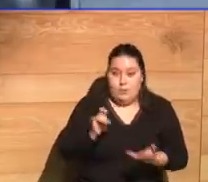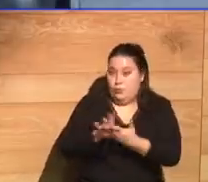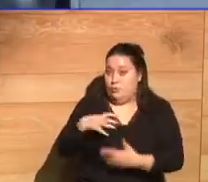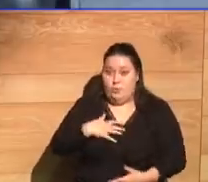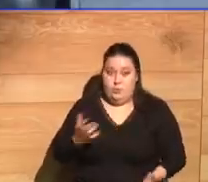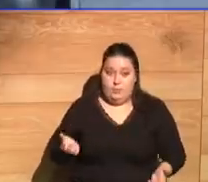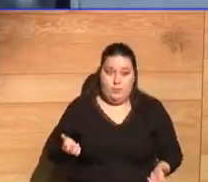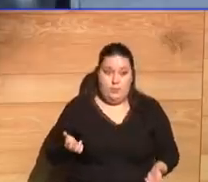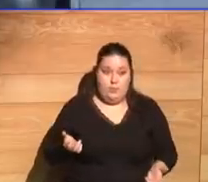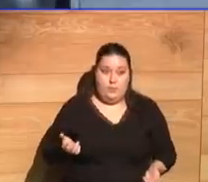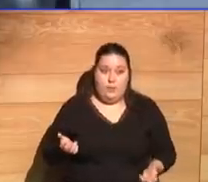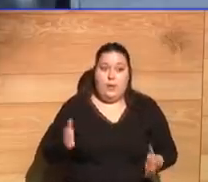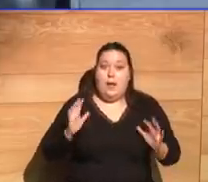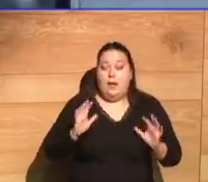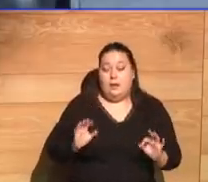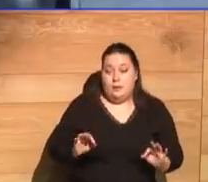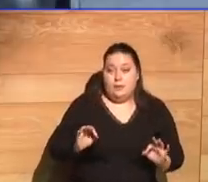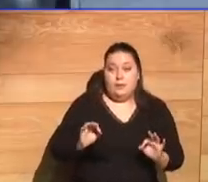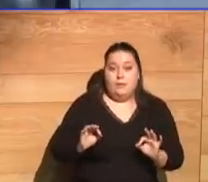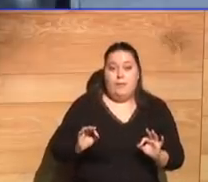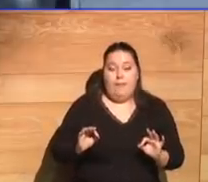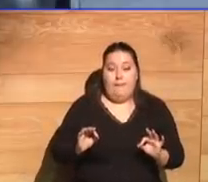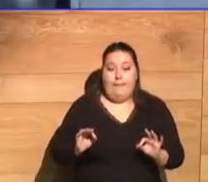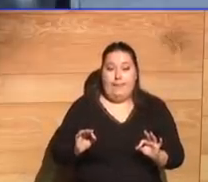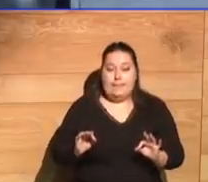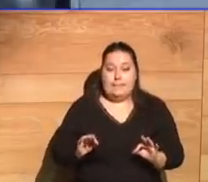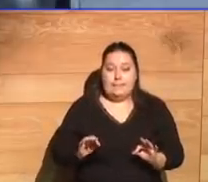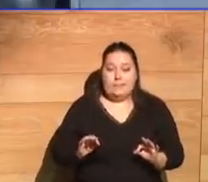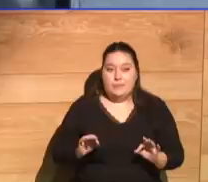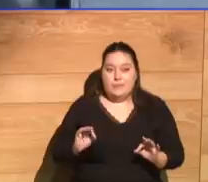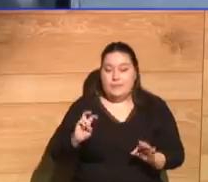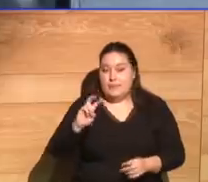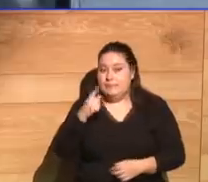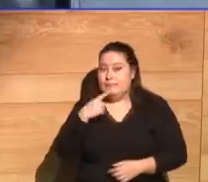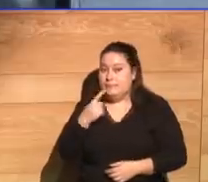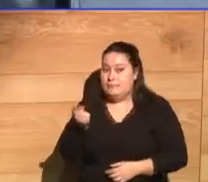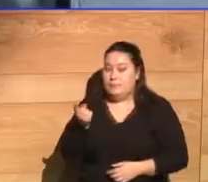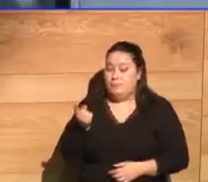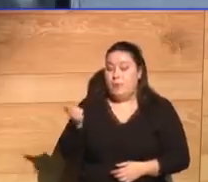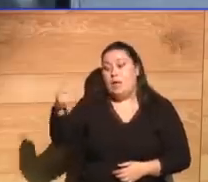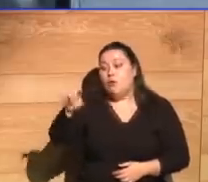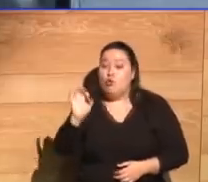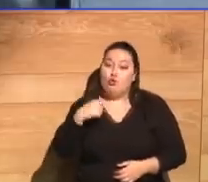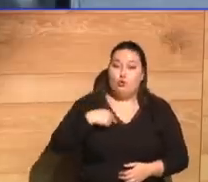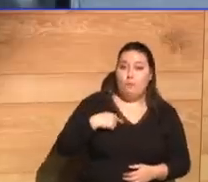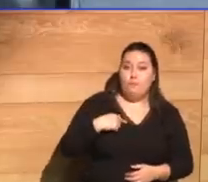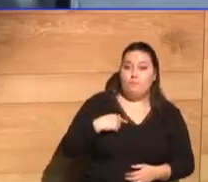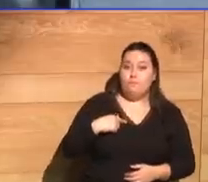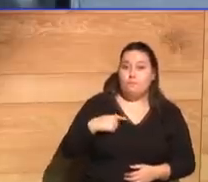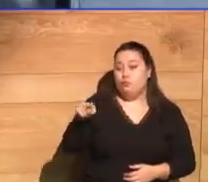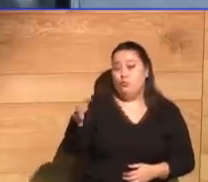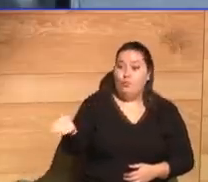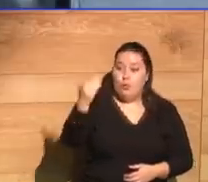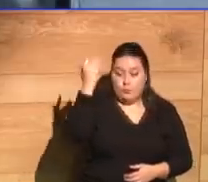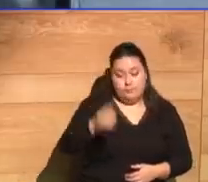a este hombre no se le echa. De manera que cuando el otro dice, o ellos o yo, ellos dicen, pues te vas fuera